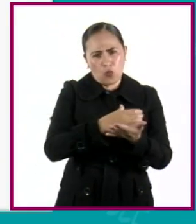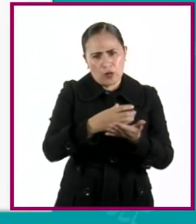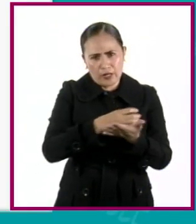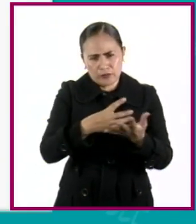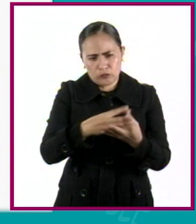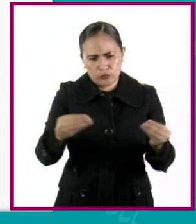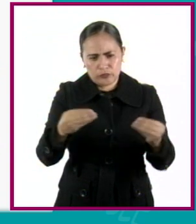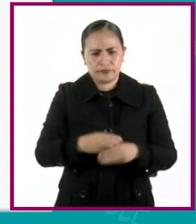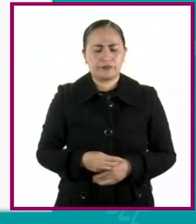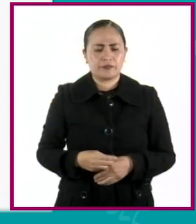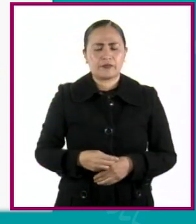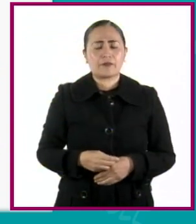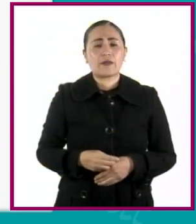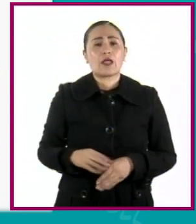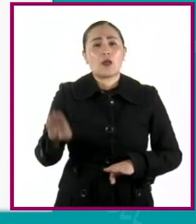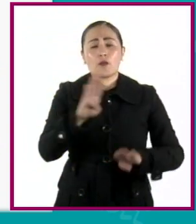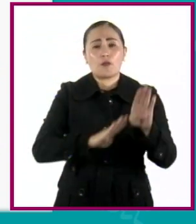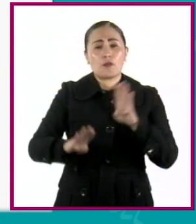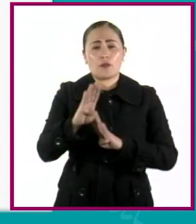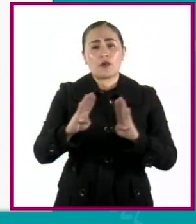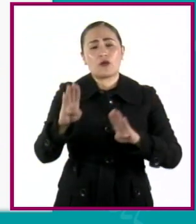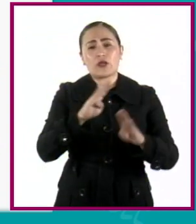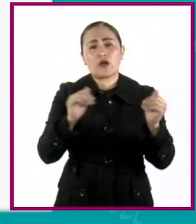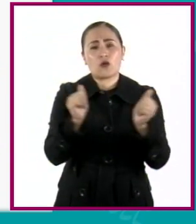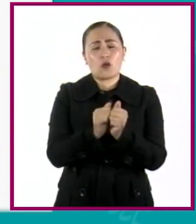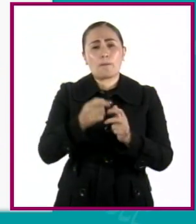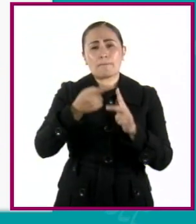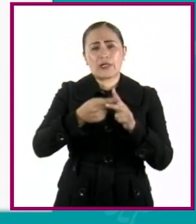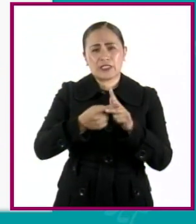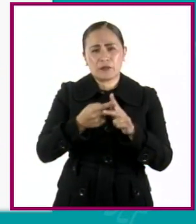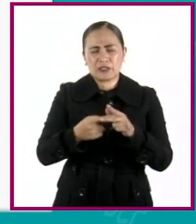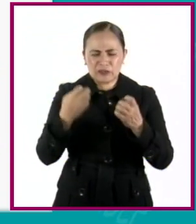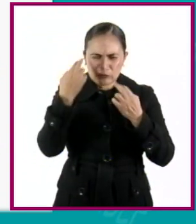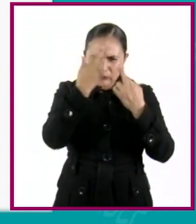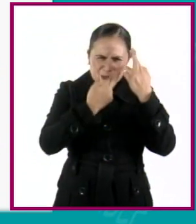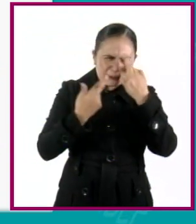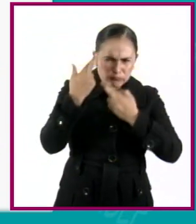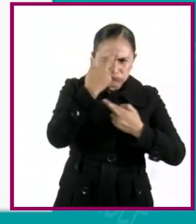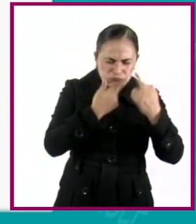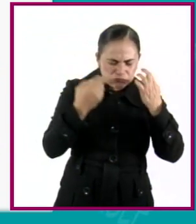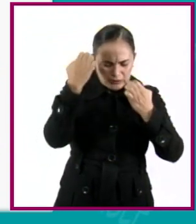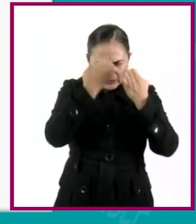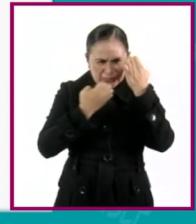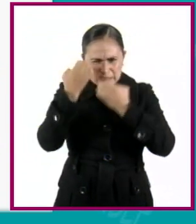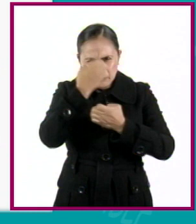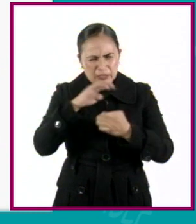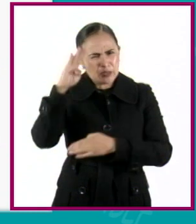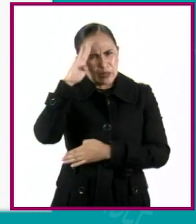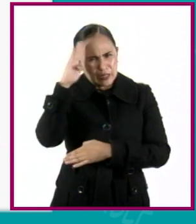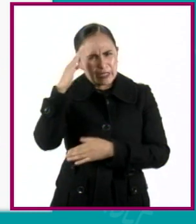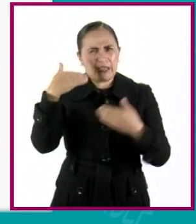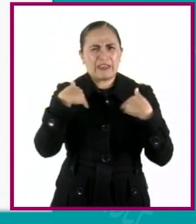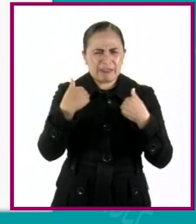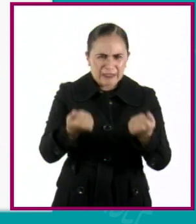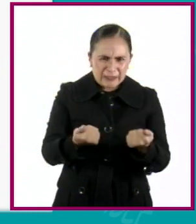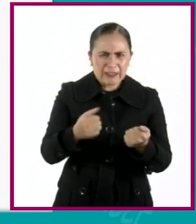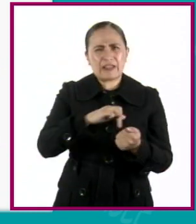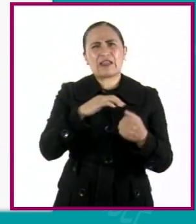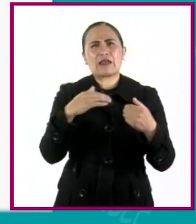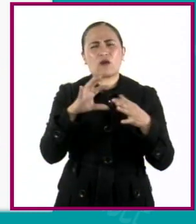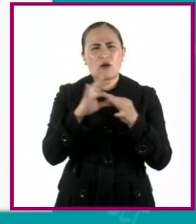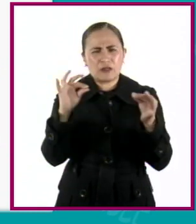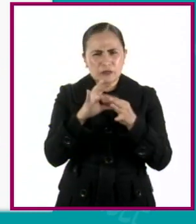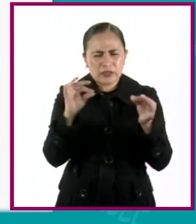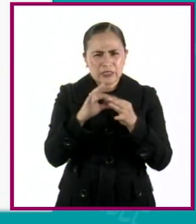biomatemáticas desarrollan y analizan modelos matemáticos para tratar de comprender y explicar de forma